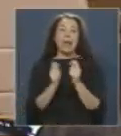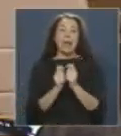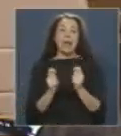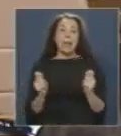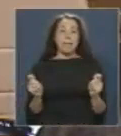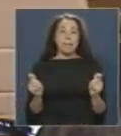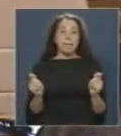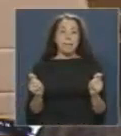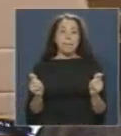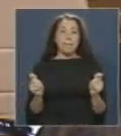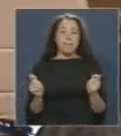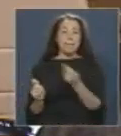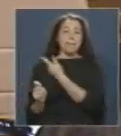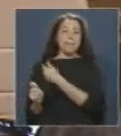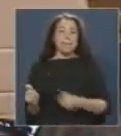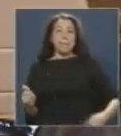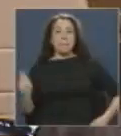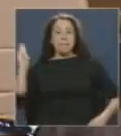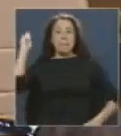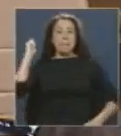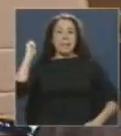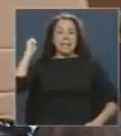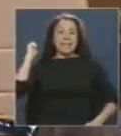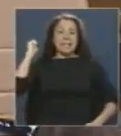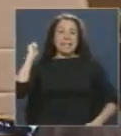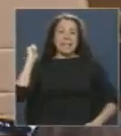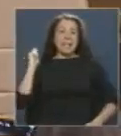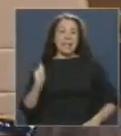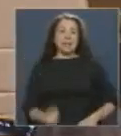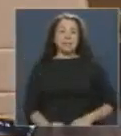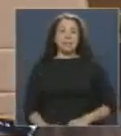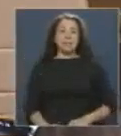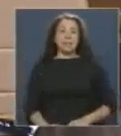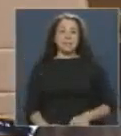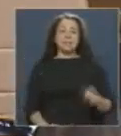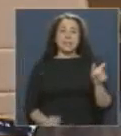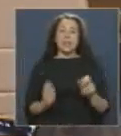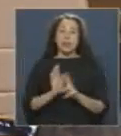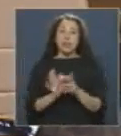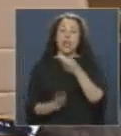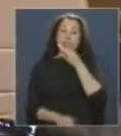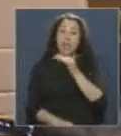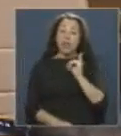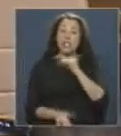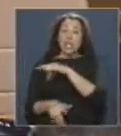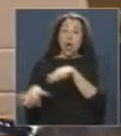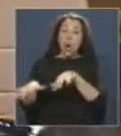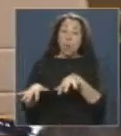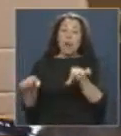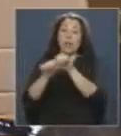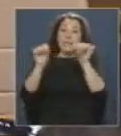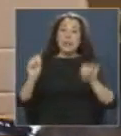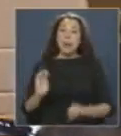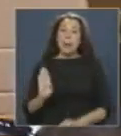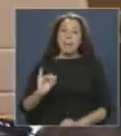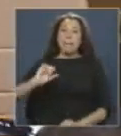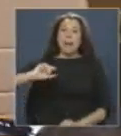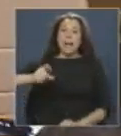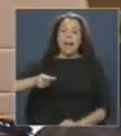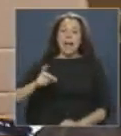campaña del presidente Piñera. Sus voceros reconocieron que utilizaron el sistema de Big Data